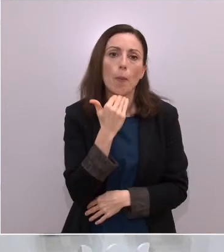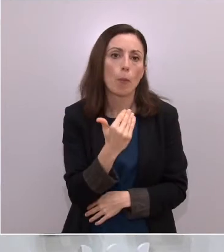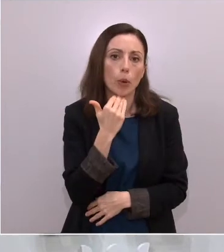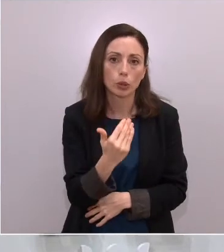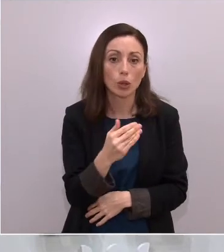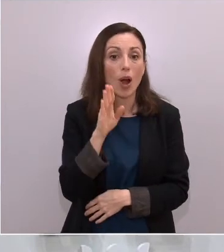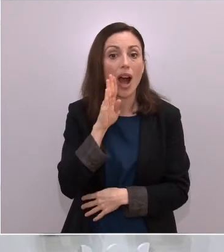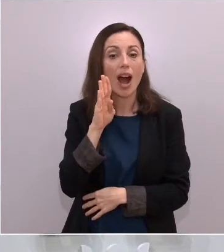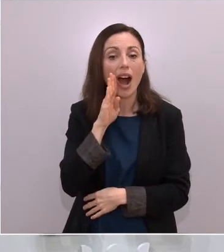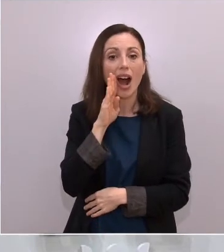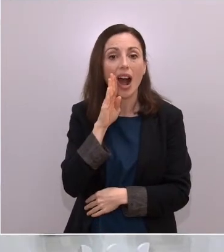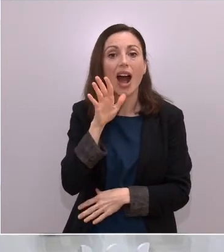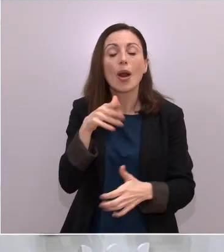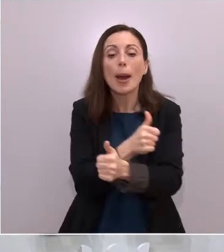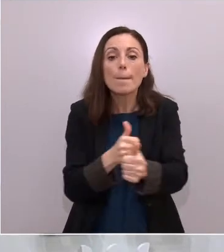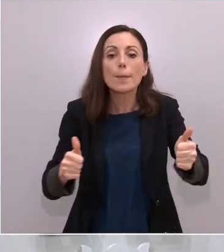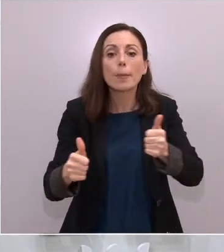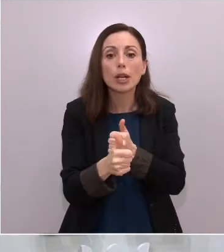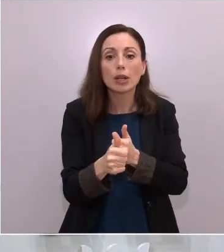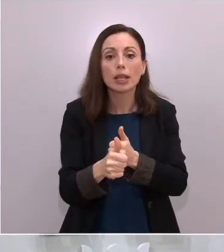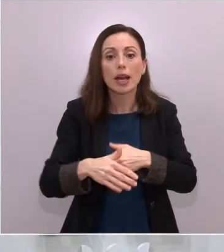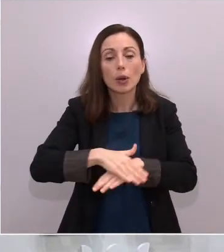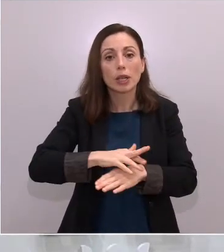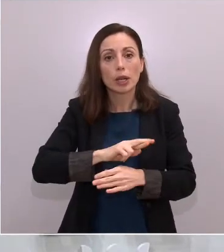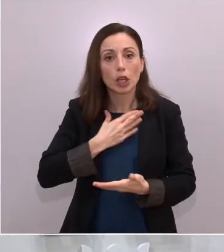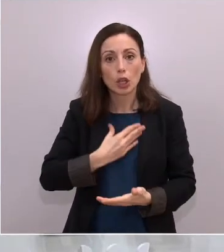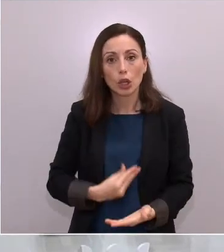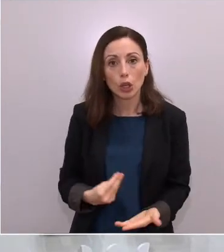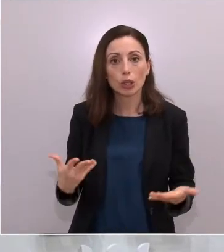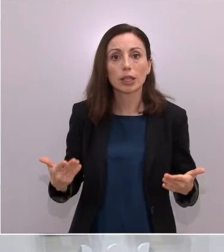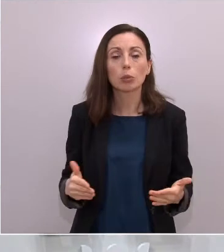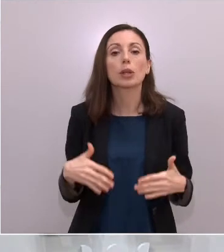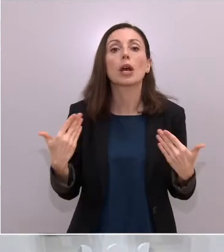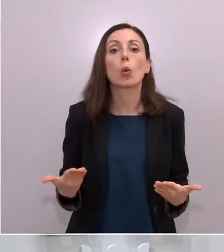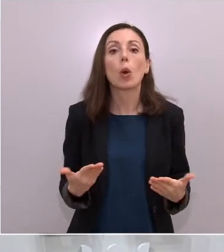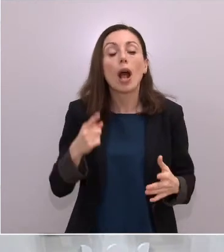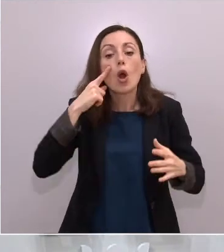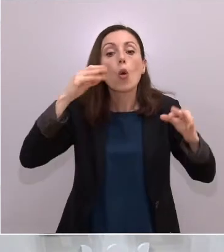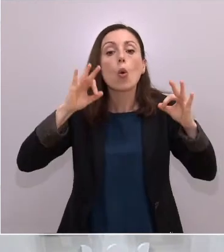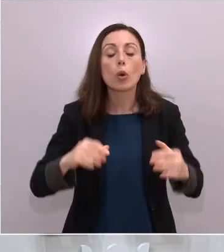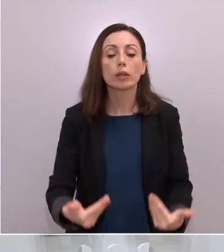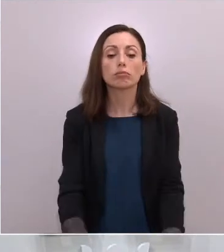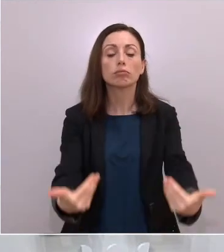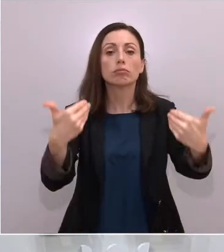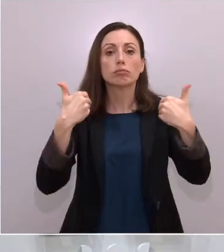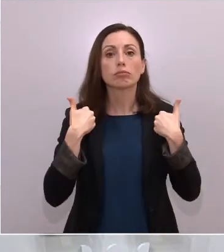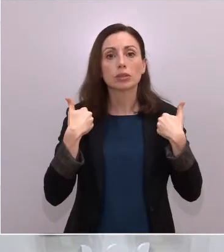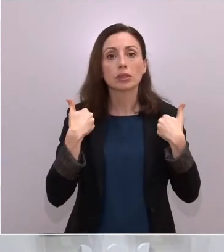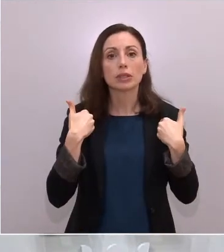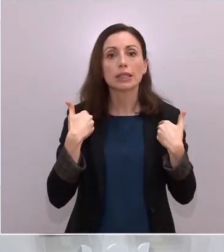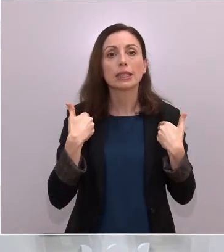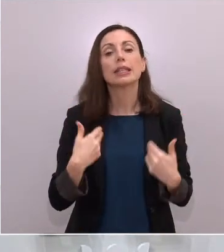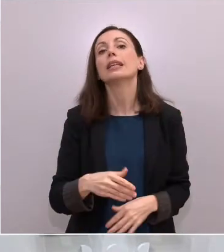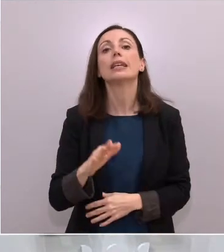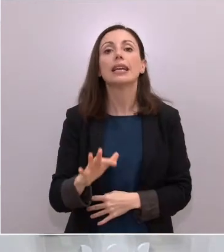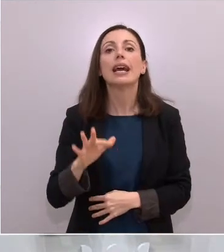digo, lo que va a primar en las decisiones del Gobierno de la región de Murcia es la prudencia, la responsabilidad y, sobre todo, el criterio